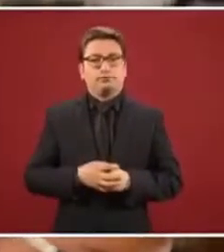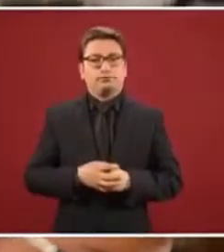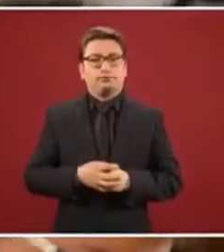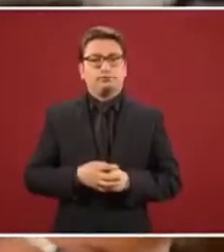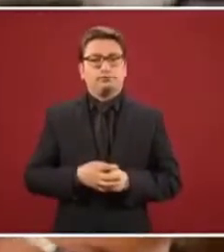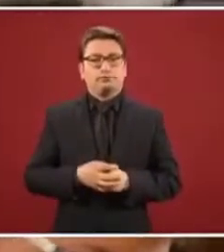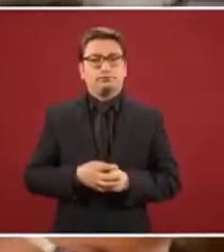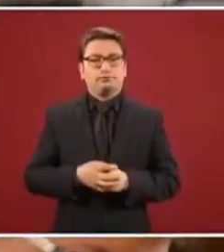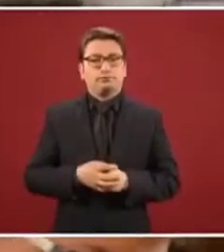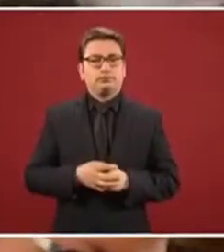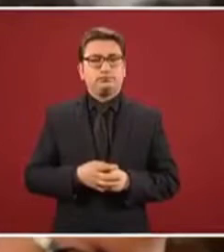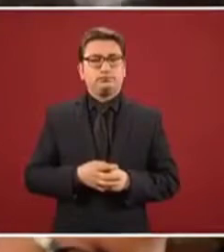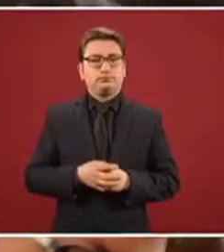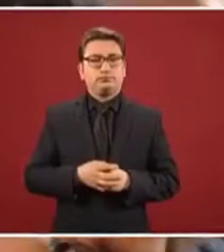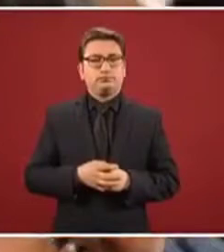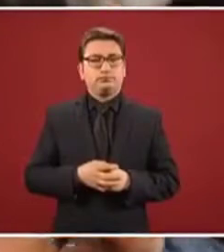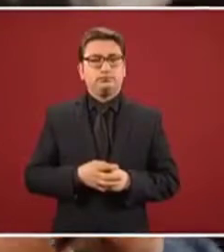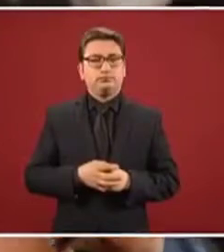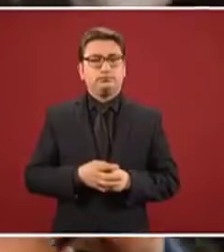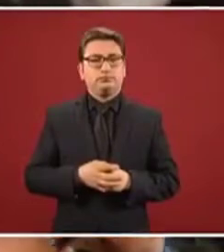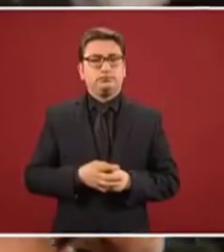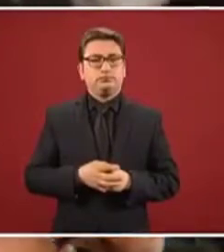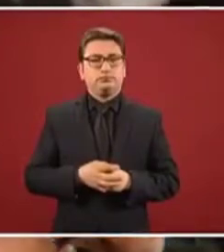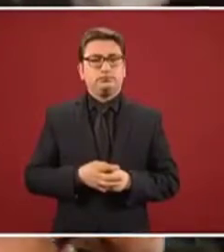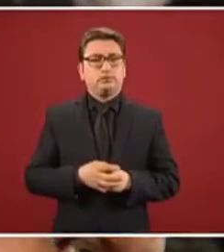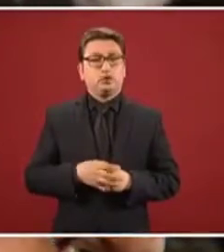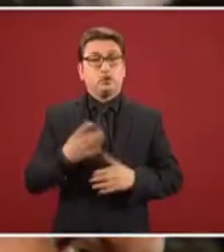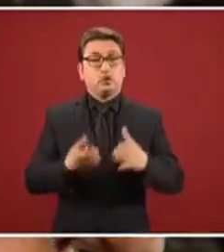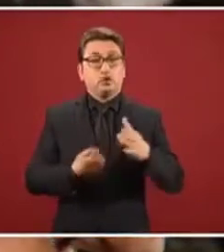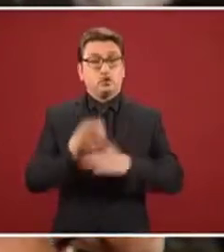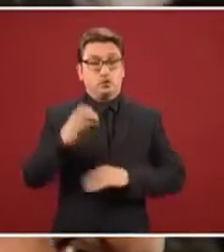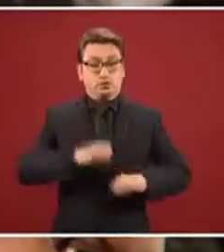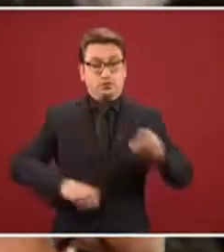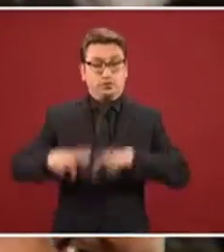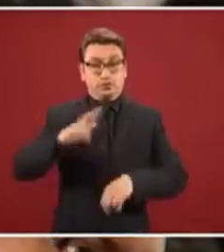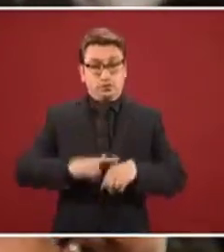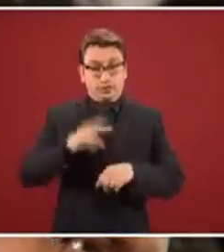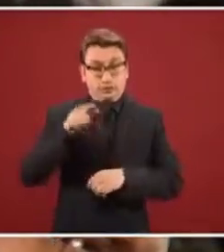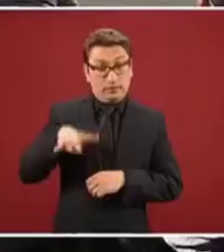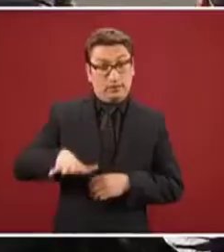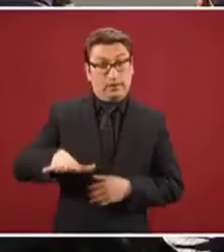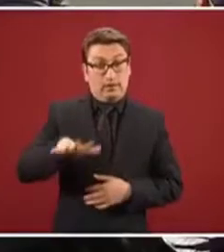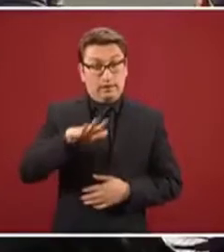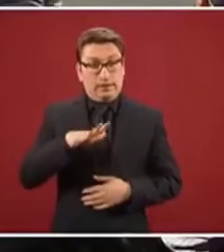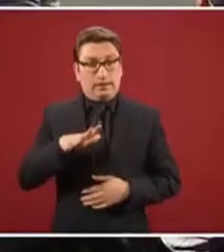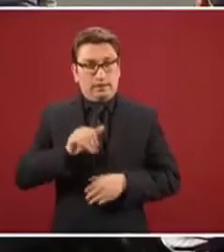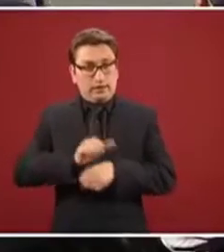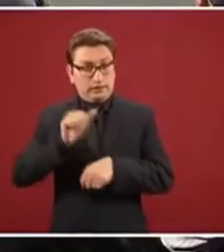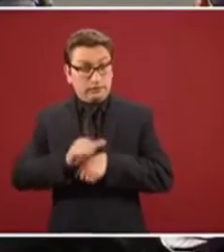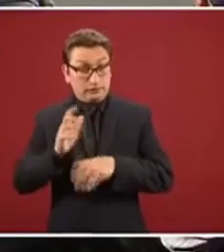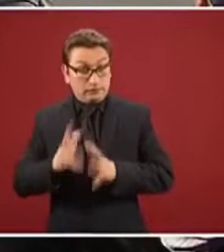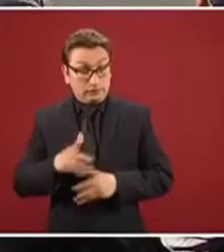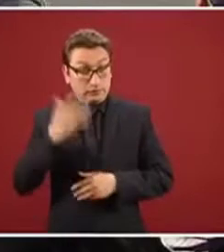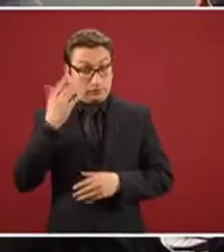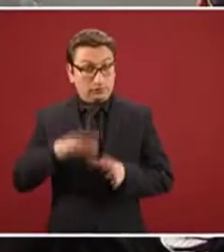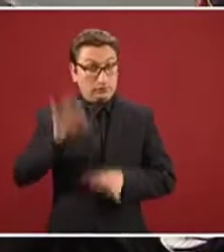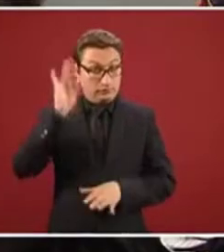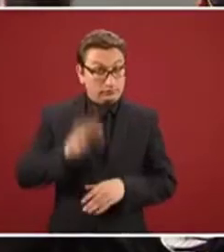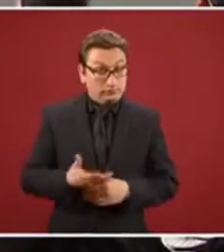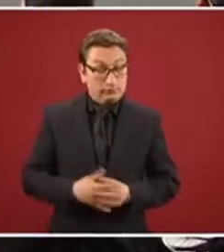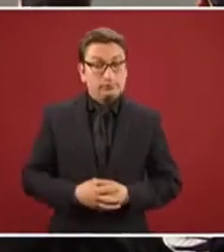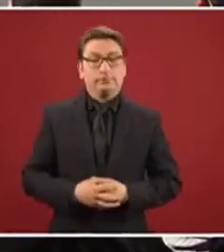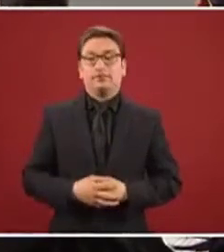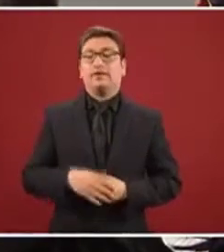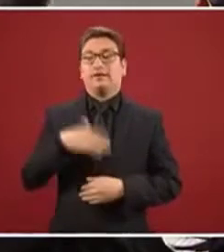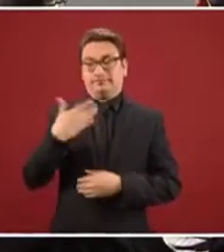para sustituir al, bueno, para presentar al nuevo embajador en Argentina? Bueno, pues eso será ya en el